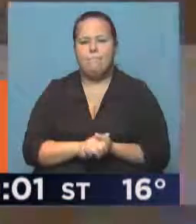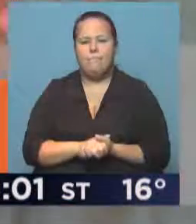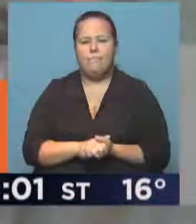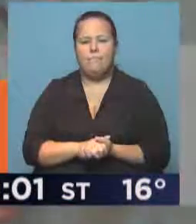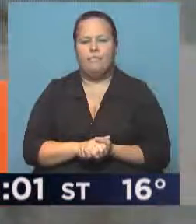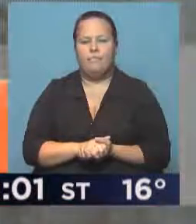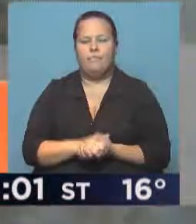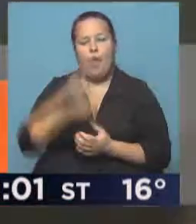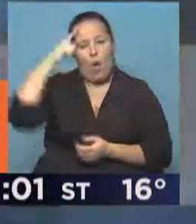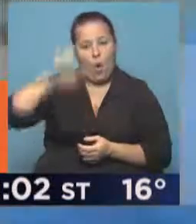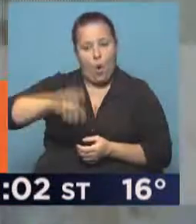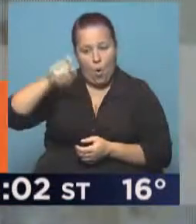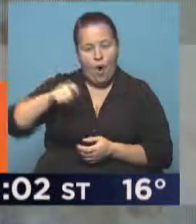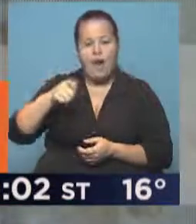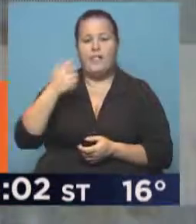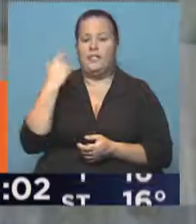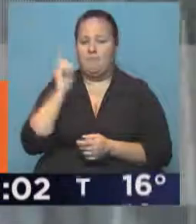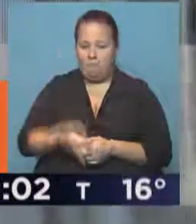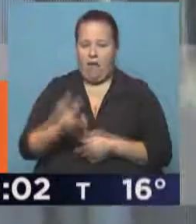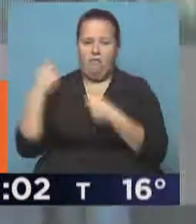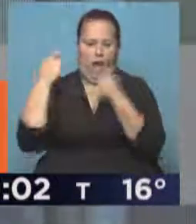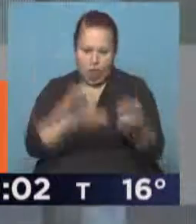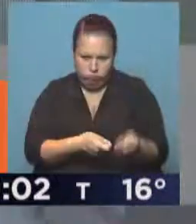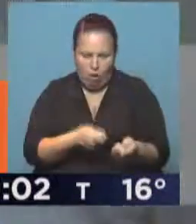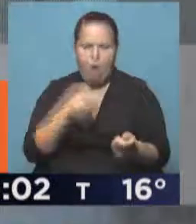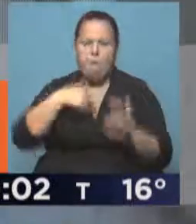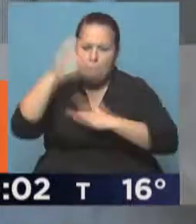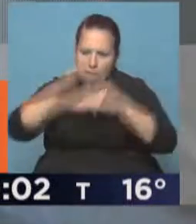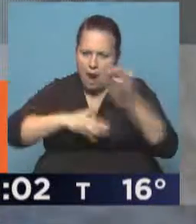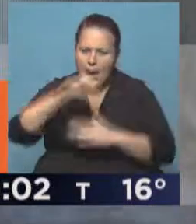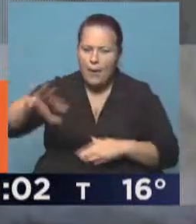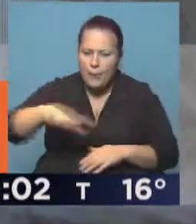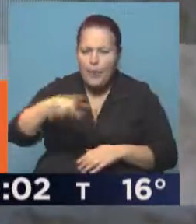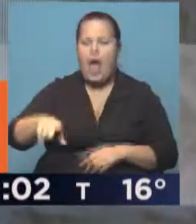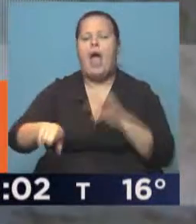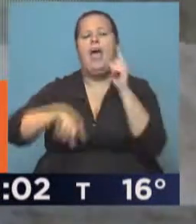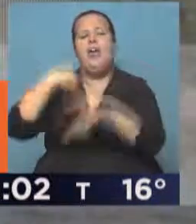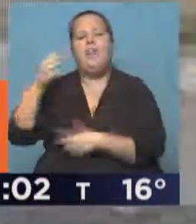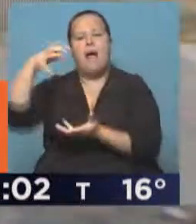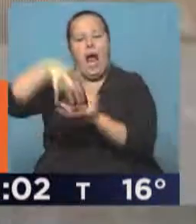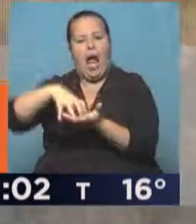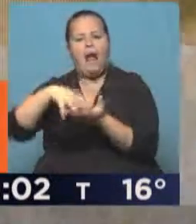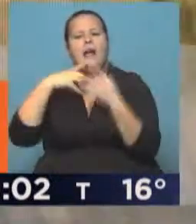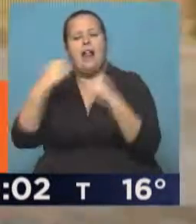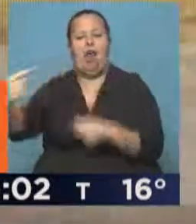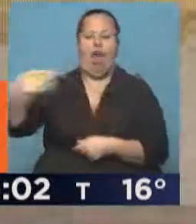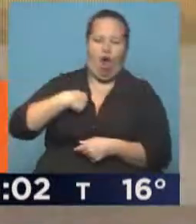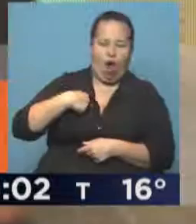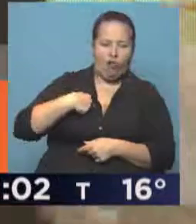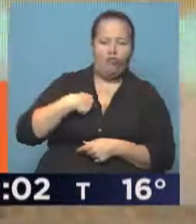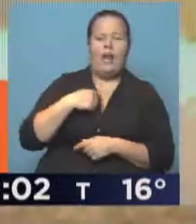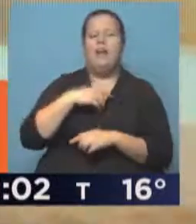lo de la jueza liberatori que nos apoyó para organizar lo bueno y después la cámara que apeló en contra nuestra